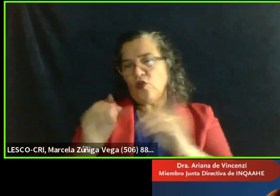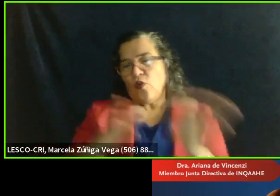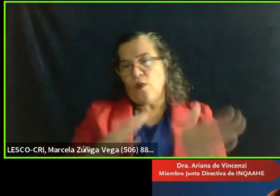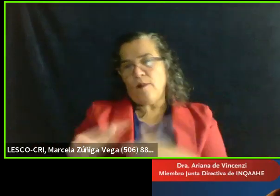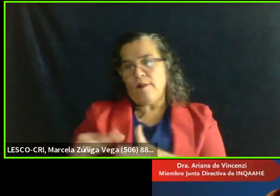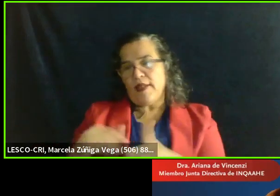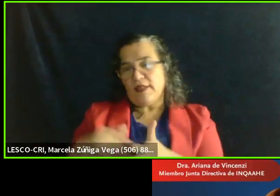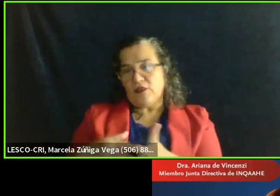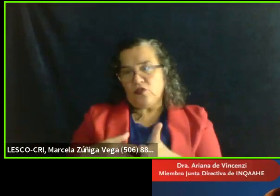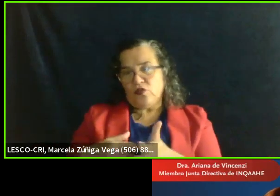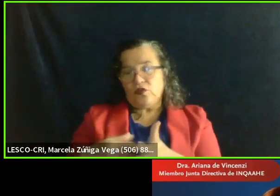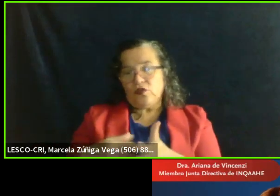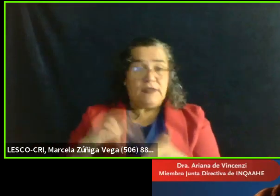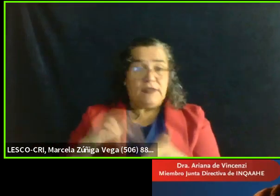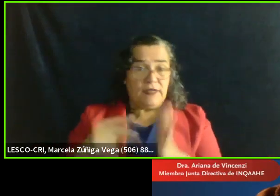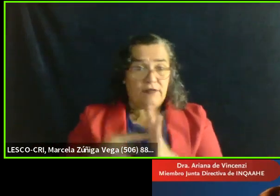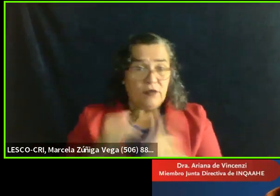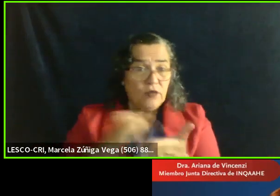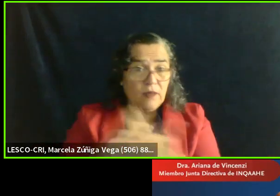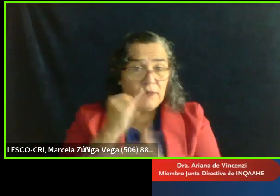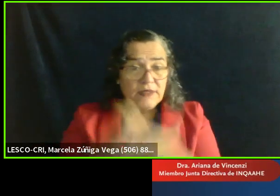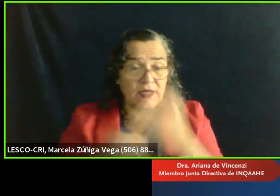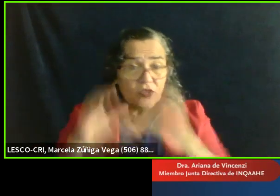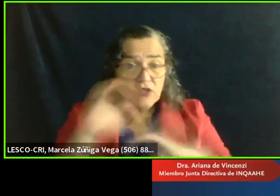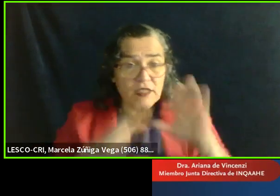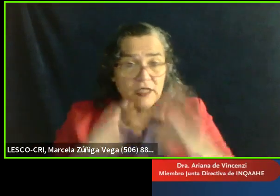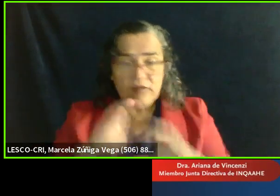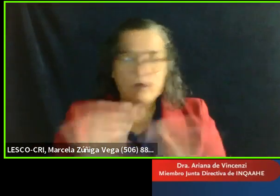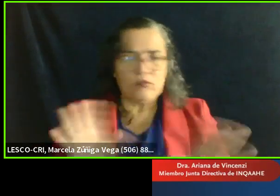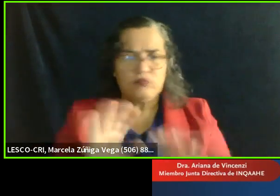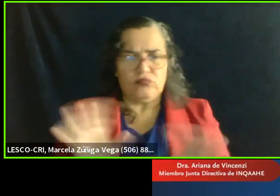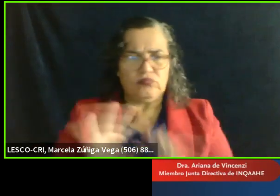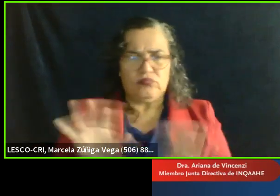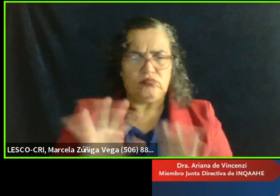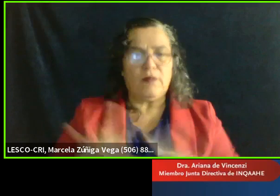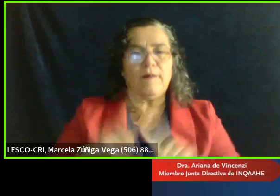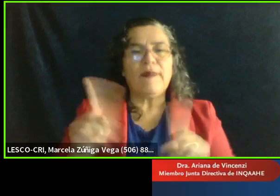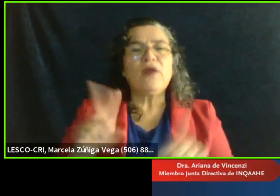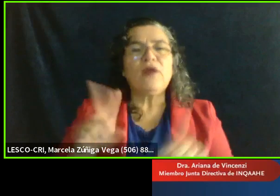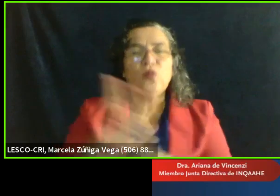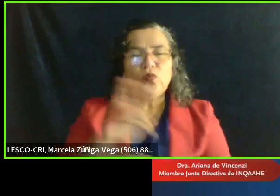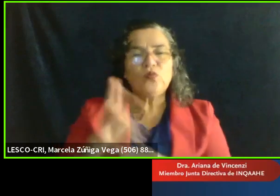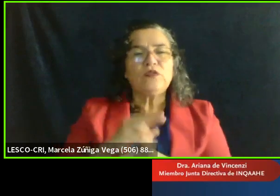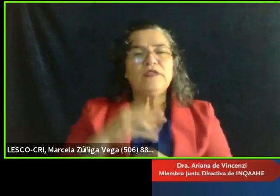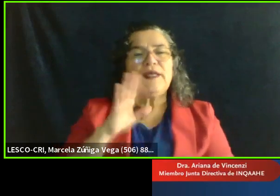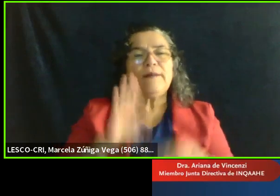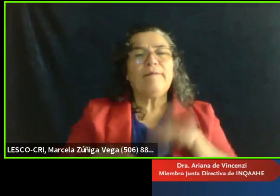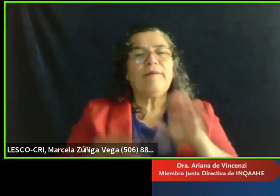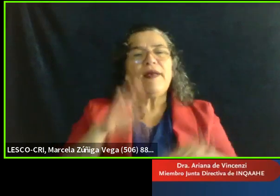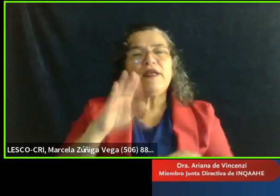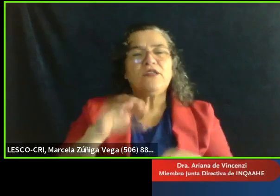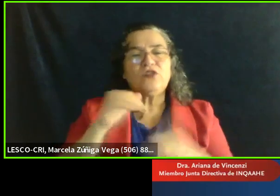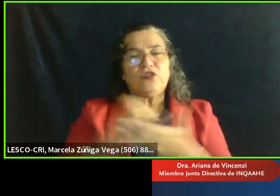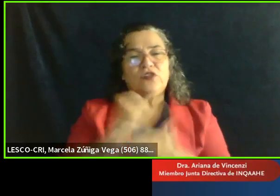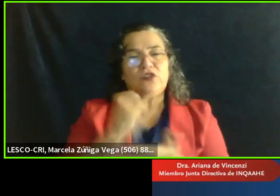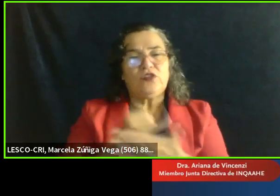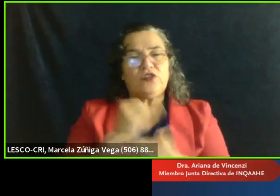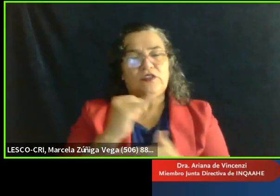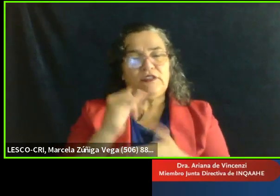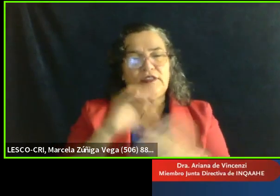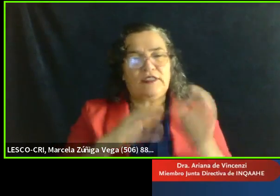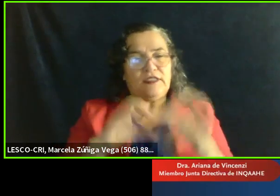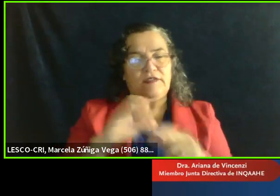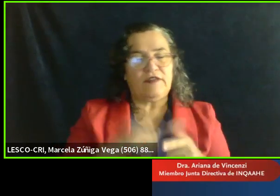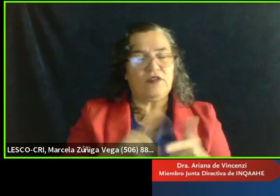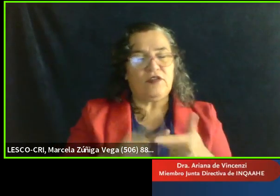decir llevar a cabo una investigación científica propiamente dicho, pero sí utilizar los pasos de la investigación científica. Y siempre cuando uno define